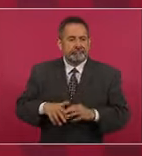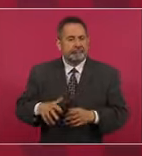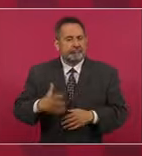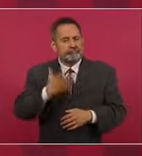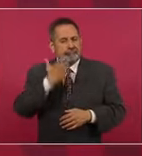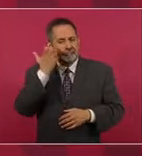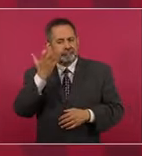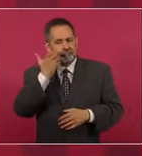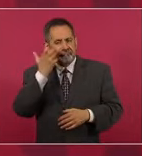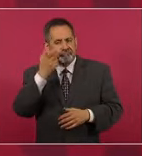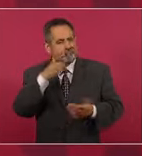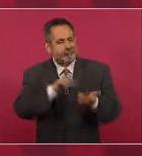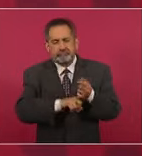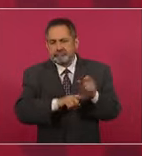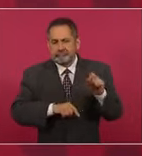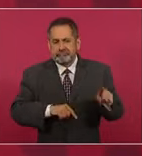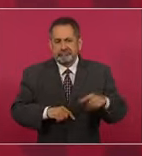Se hicieron análisis.